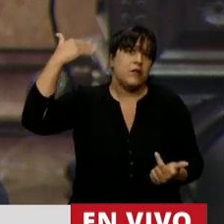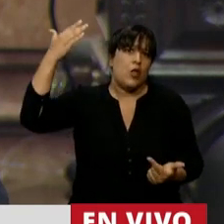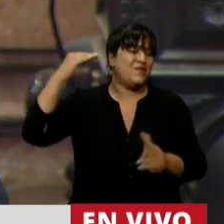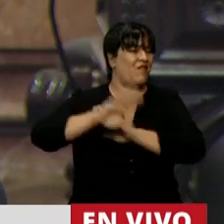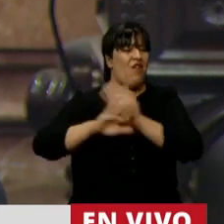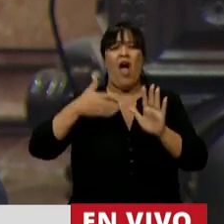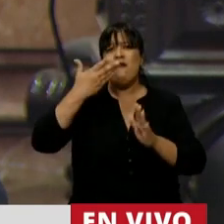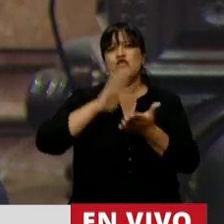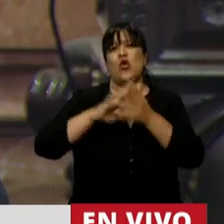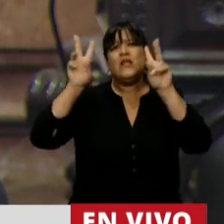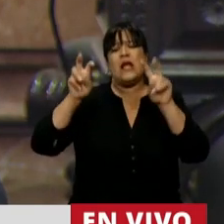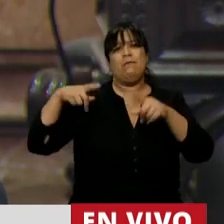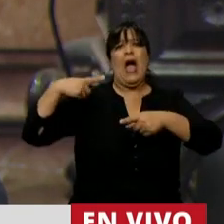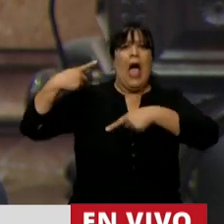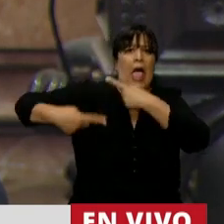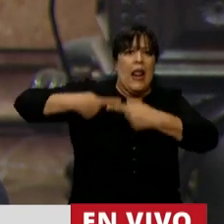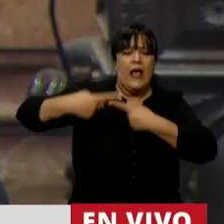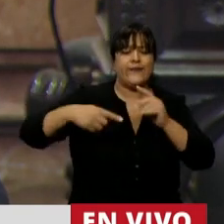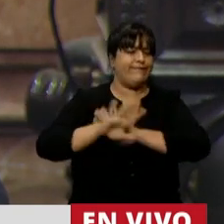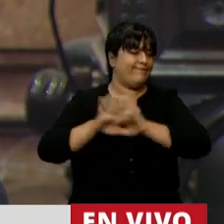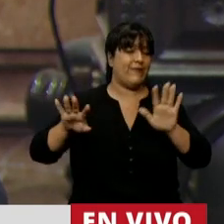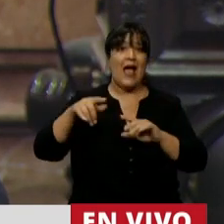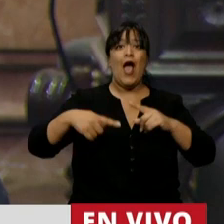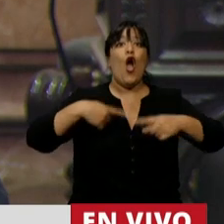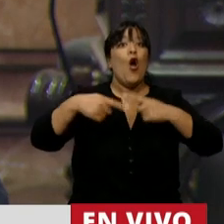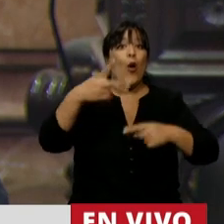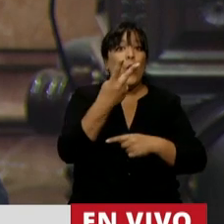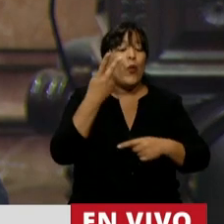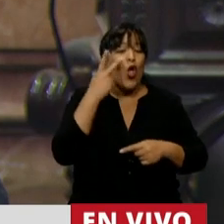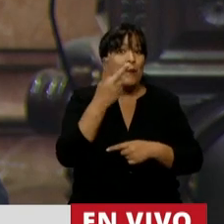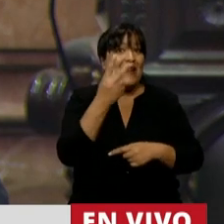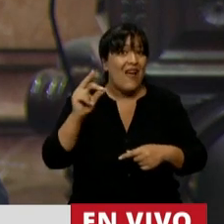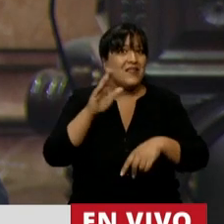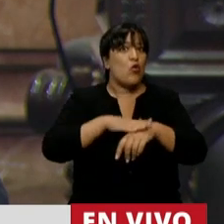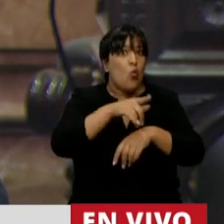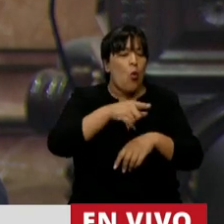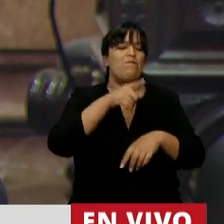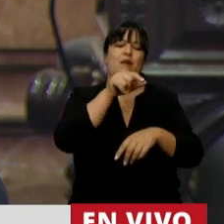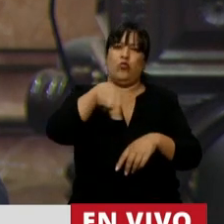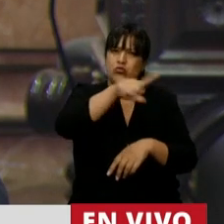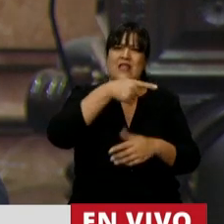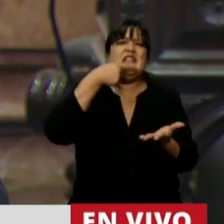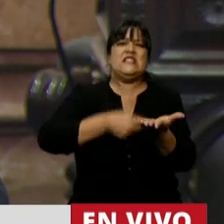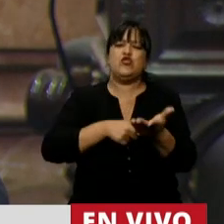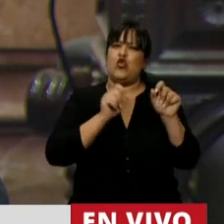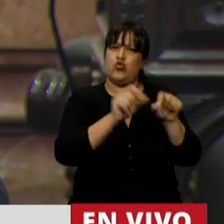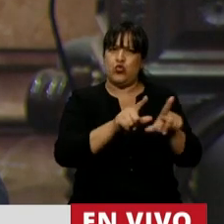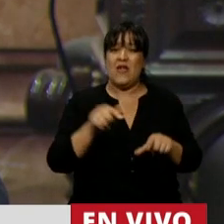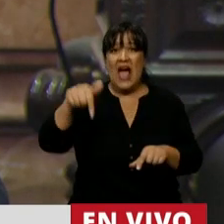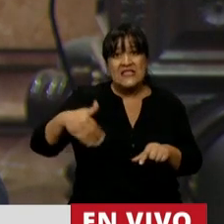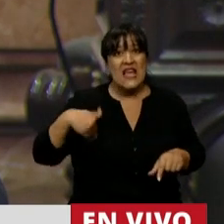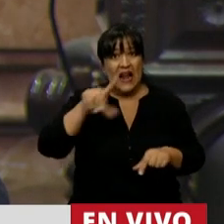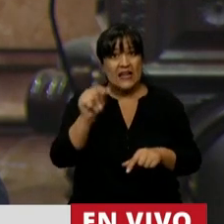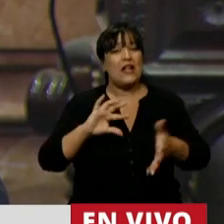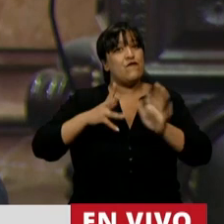hablar de la herencia. Las consecuencias del 2020 son las que ustedes hicieron y las decisiones que ustedes tomaron. Y esta es la Argentina que